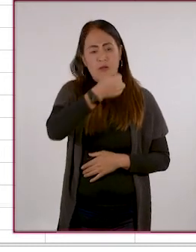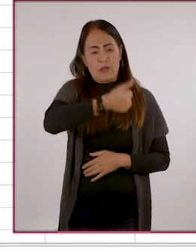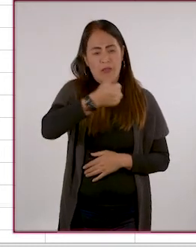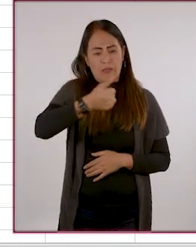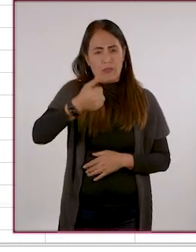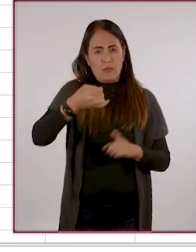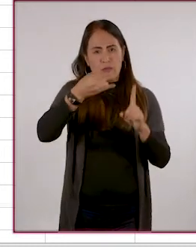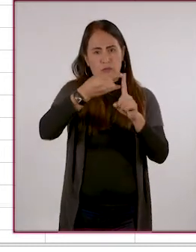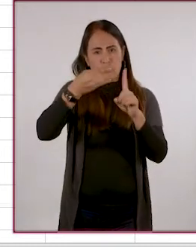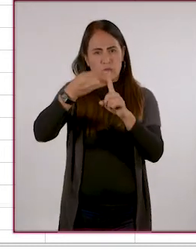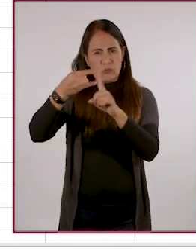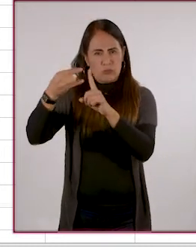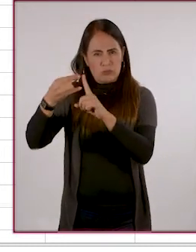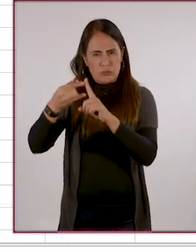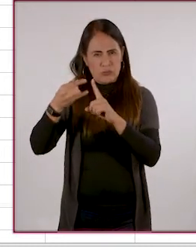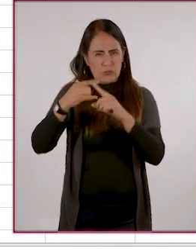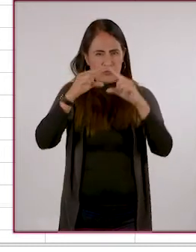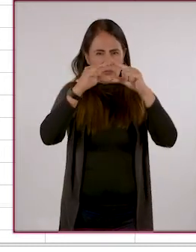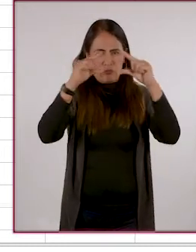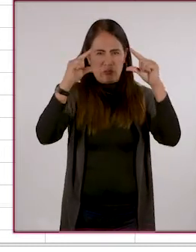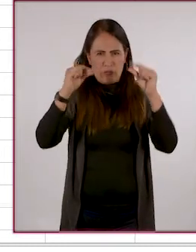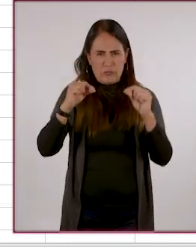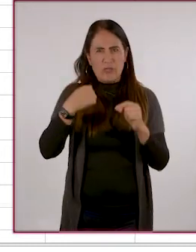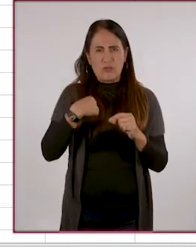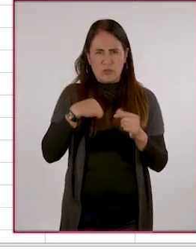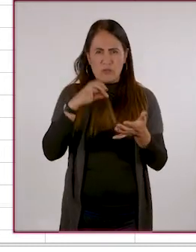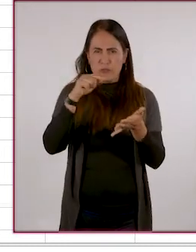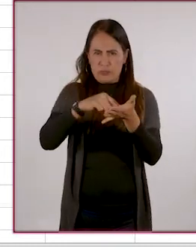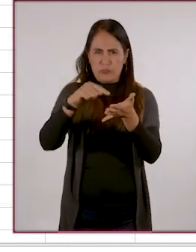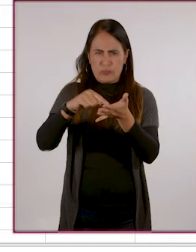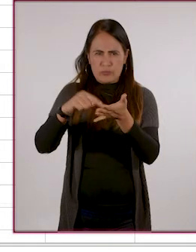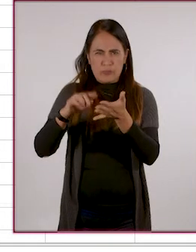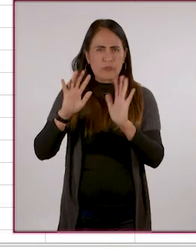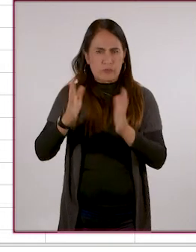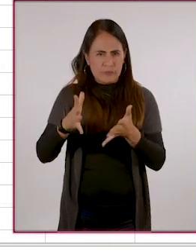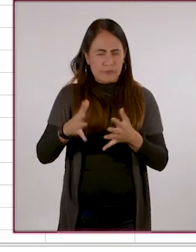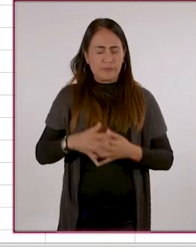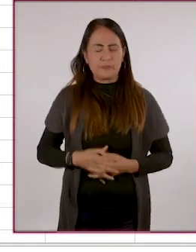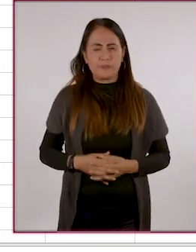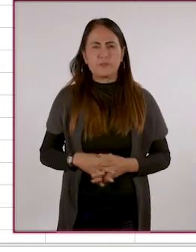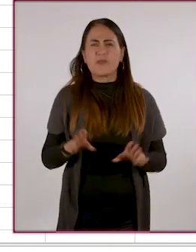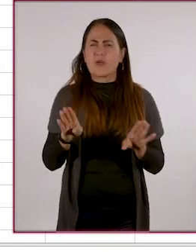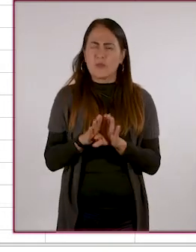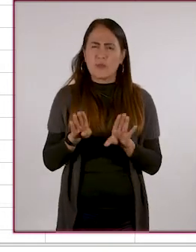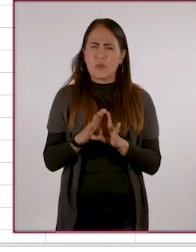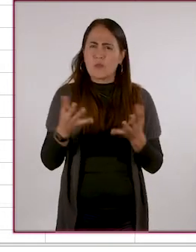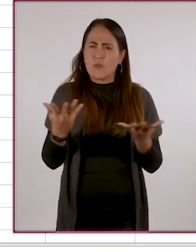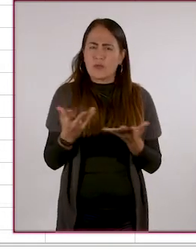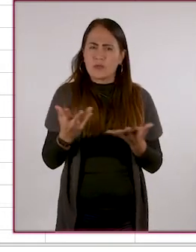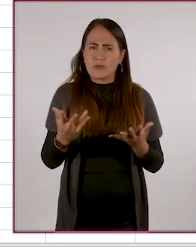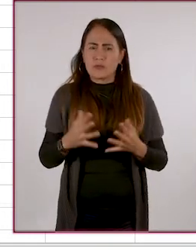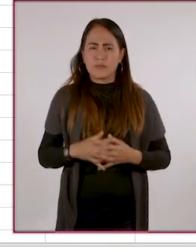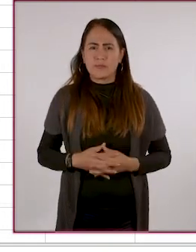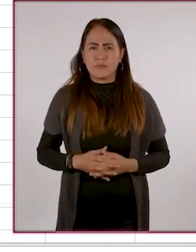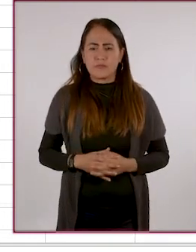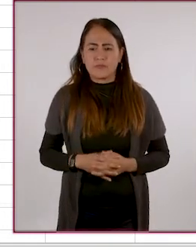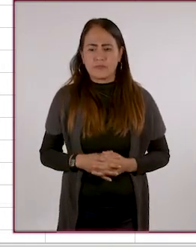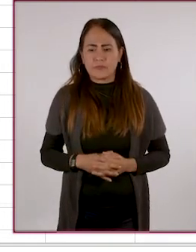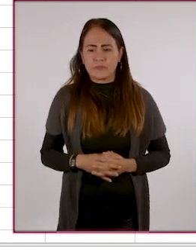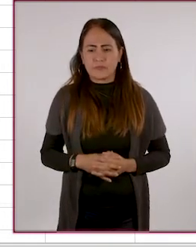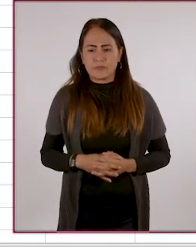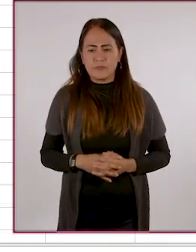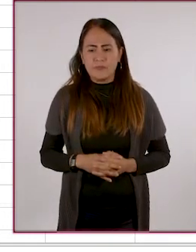las celdas que están seleccionadas. Entonces, ¿cómo lo hacemos? Aquí vamos